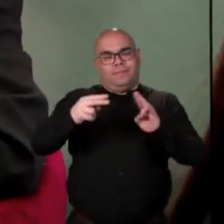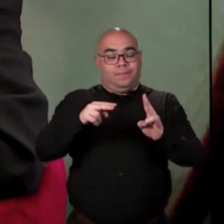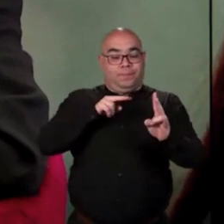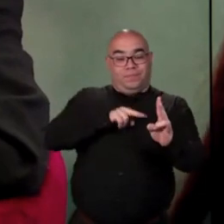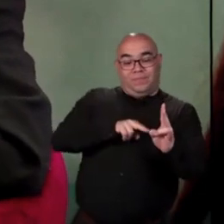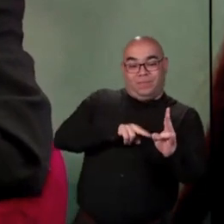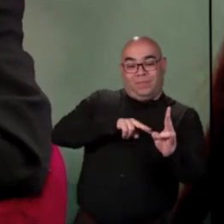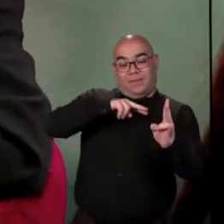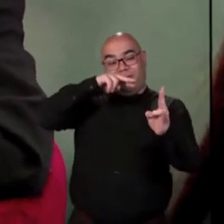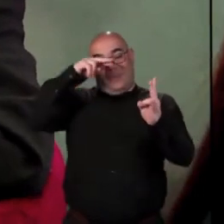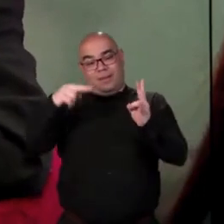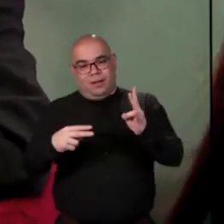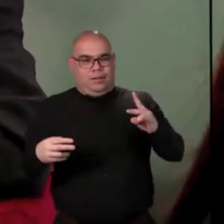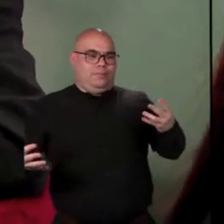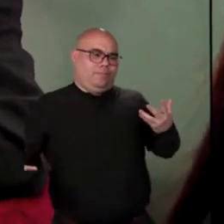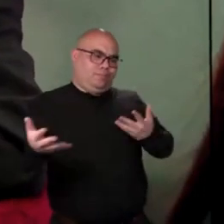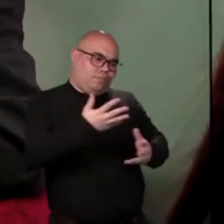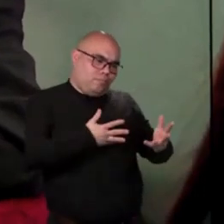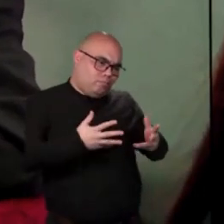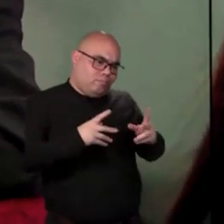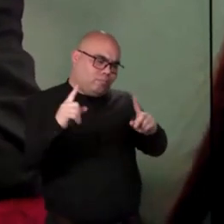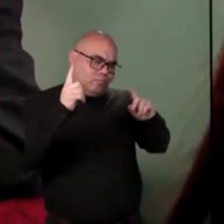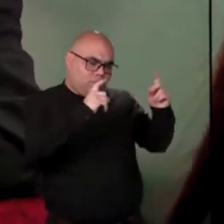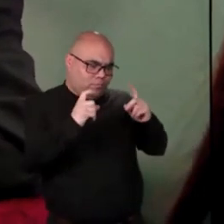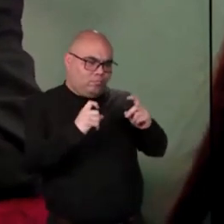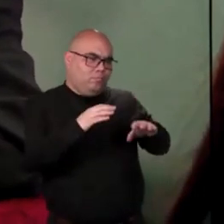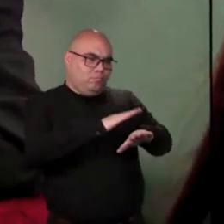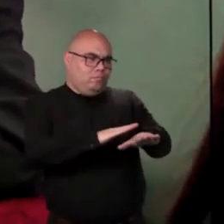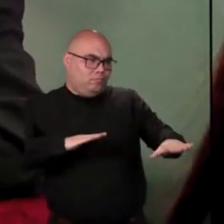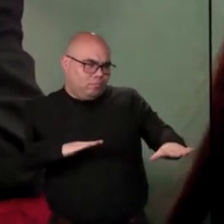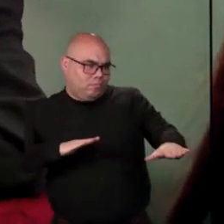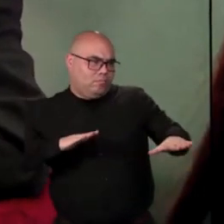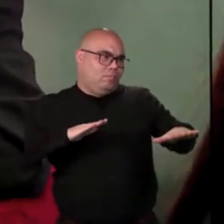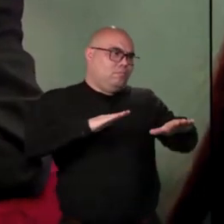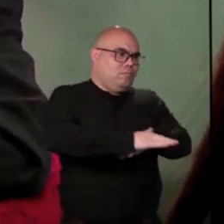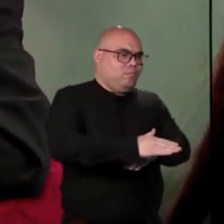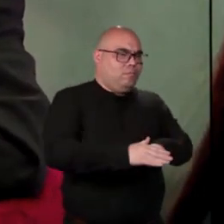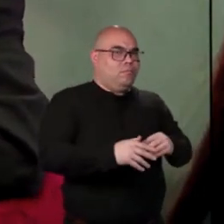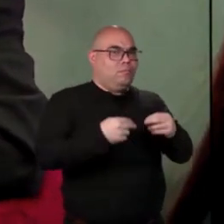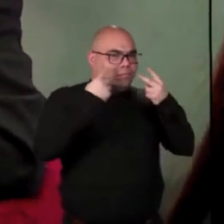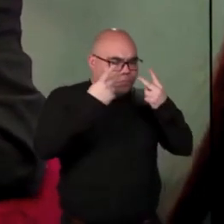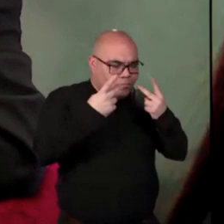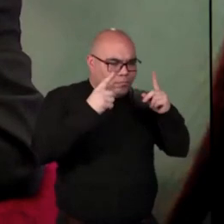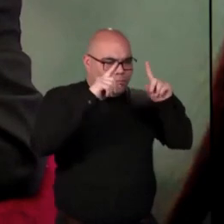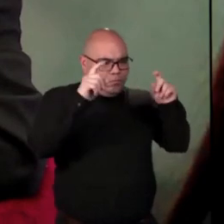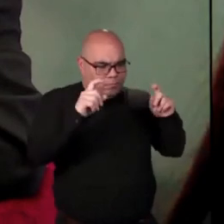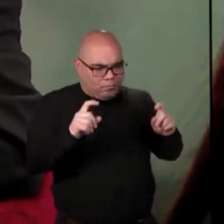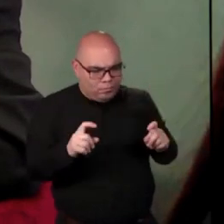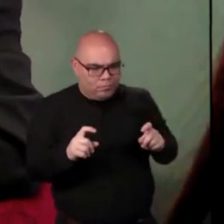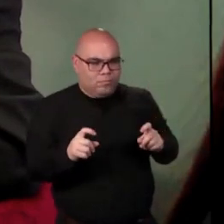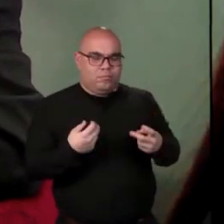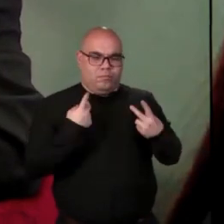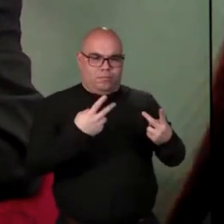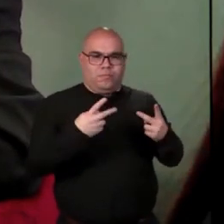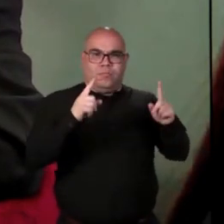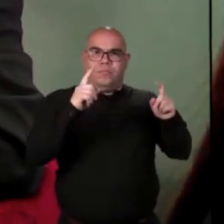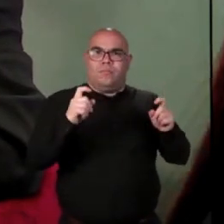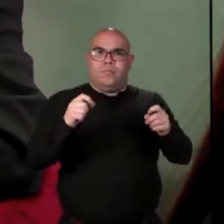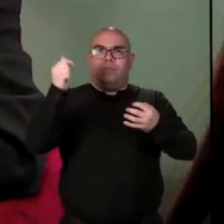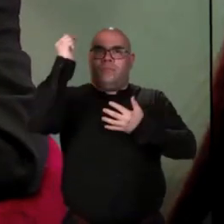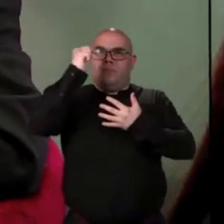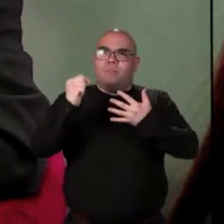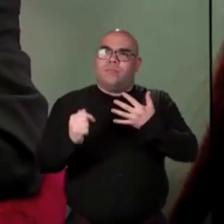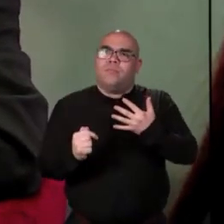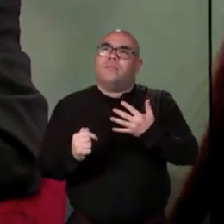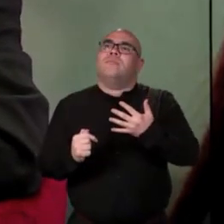un conjunto de relaciones causa-efecto que no son normalmente vistas, y con base en estos elementos